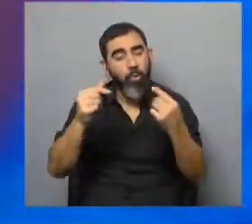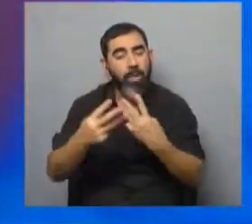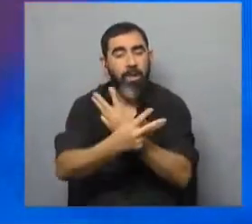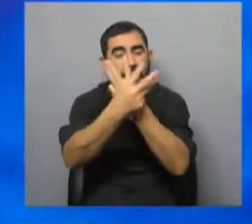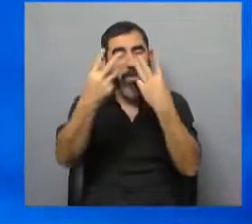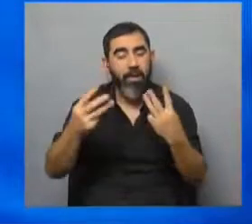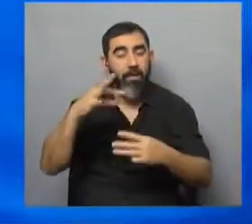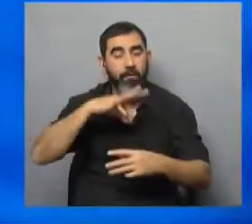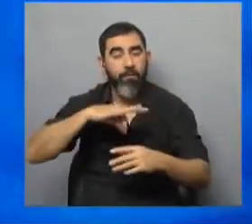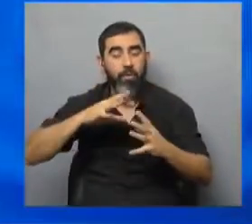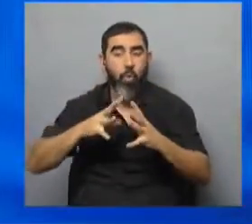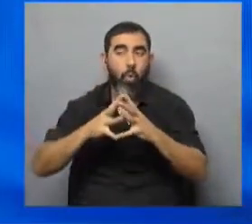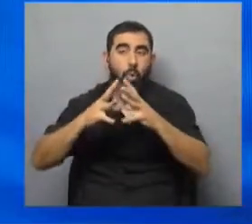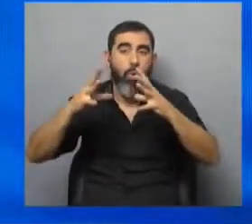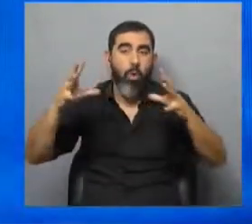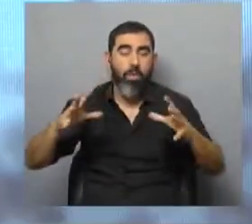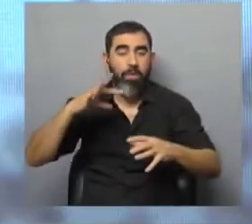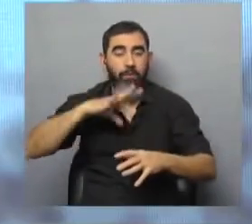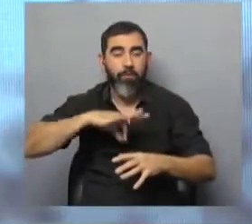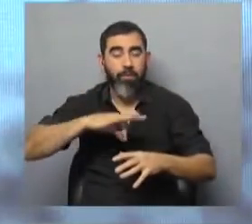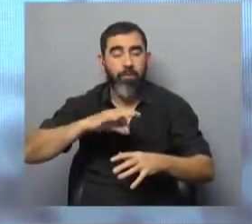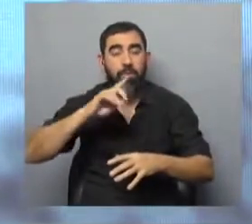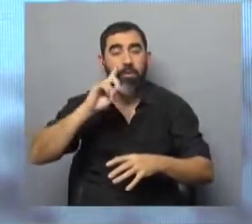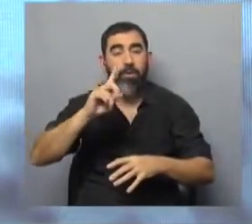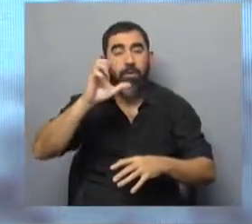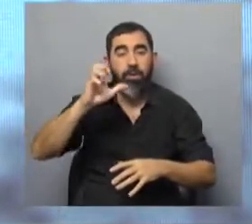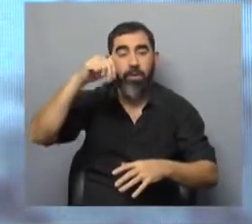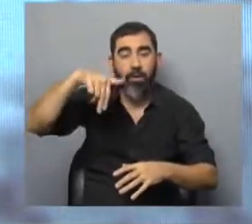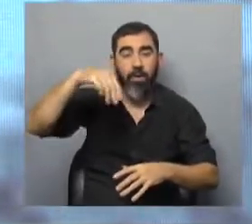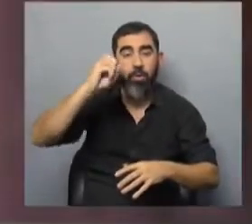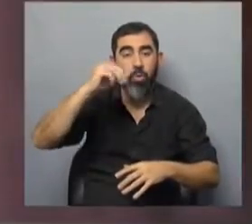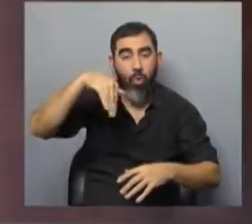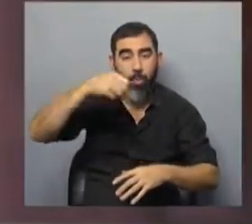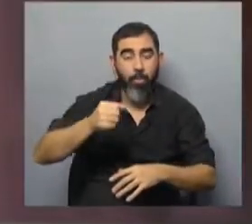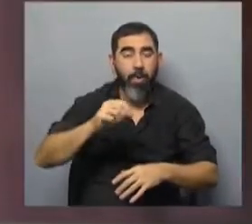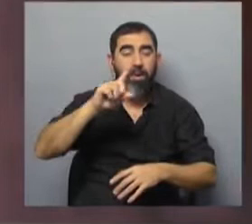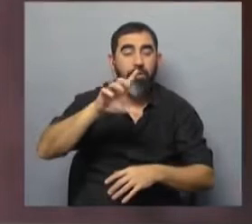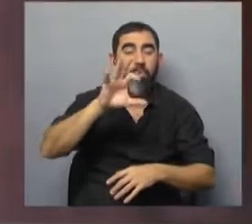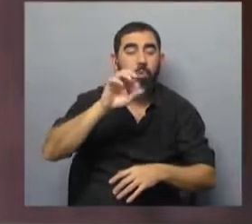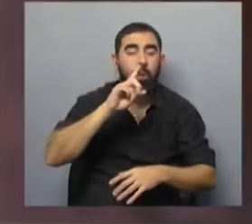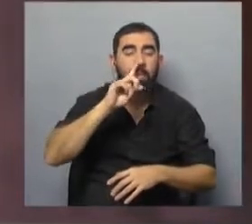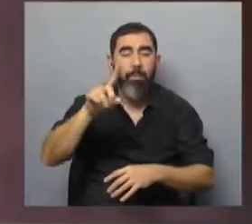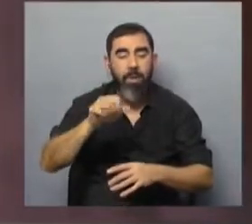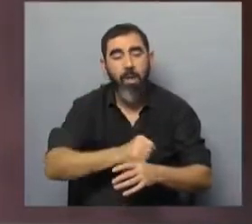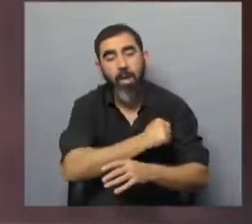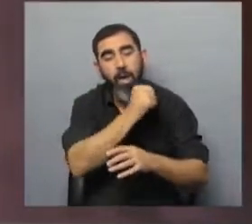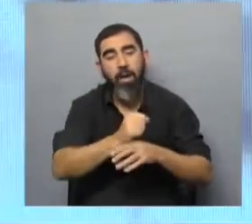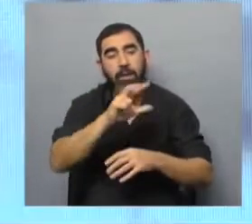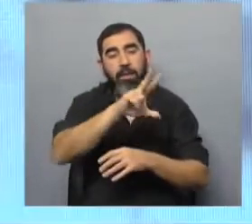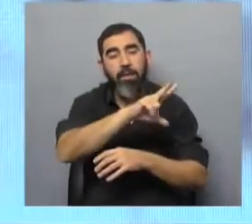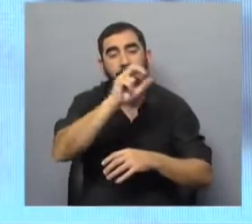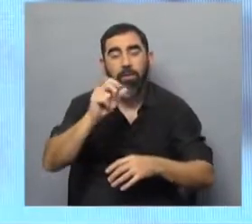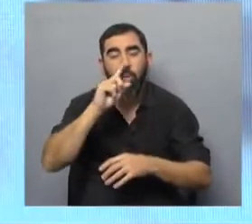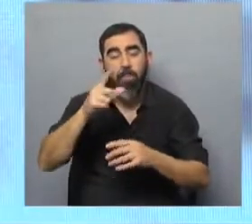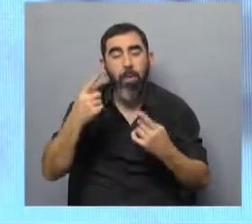familia, son virus grandes, de genoma entre 150.000 a, no sé, 300.000 pares de